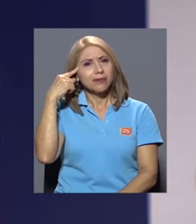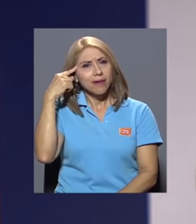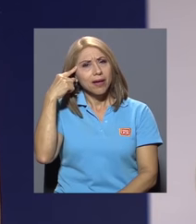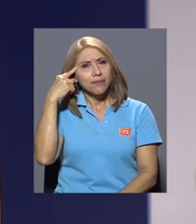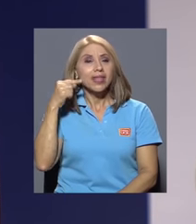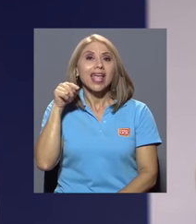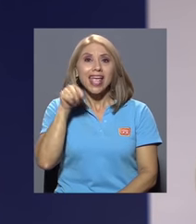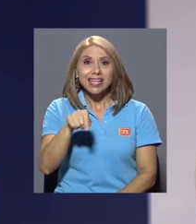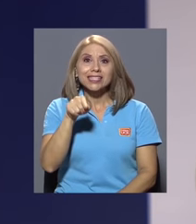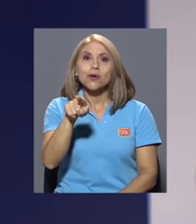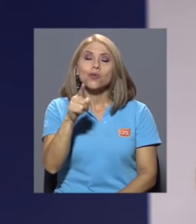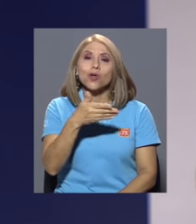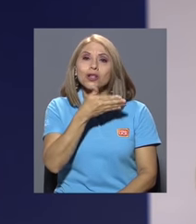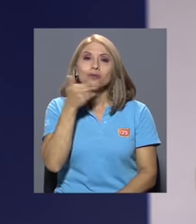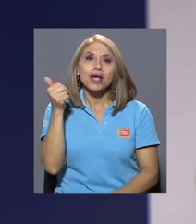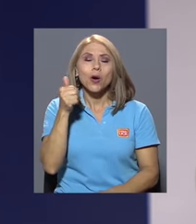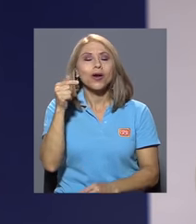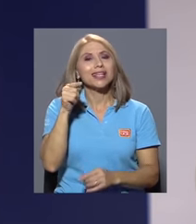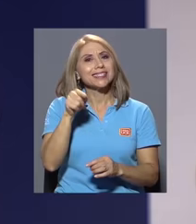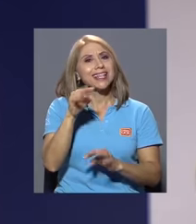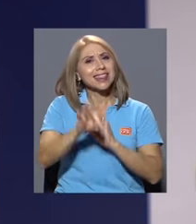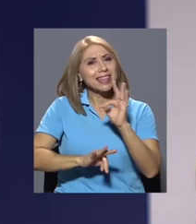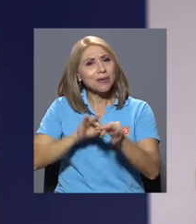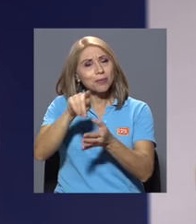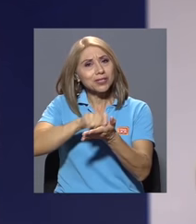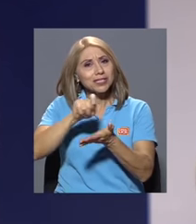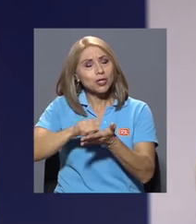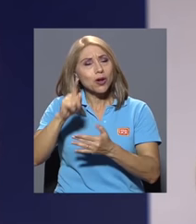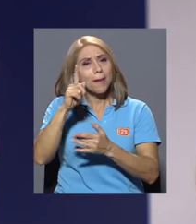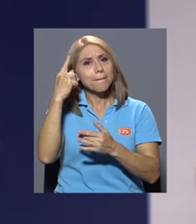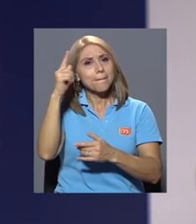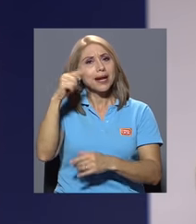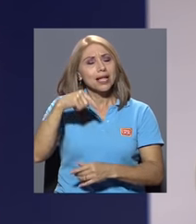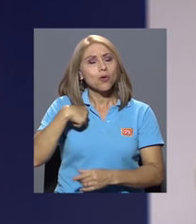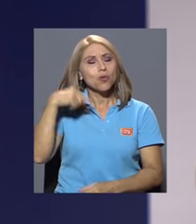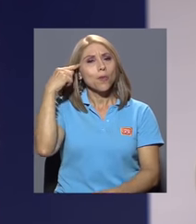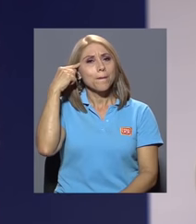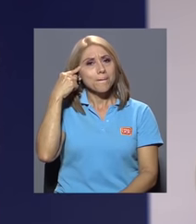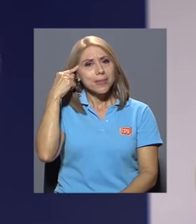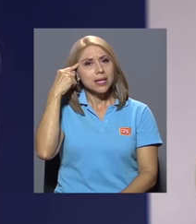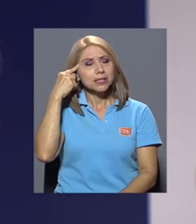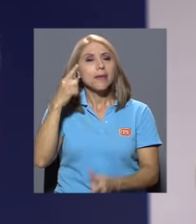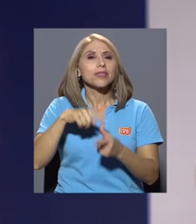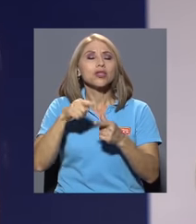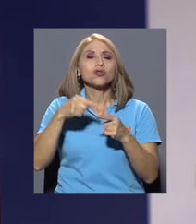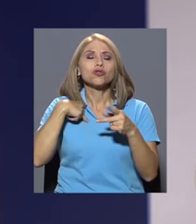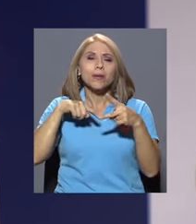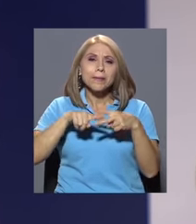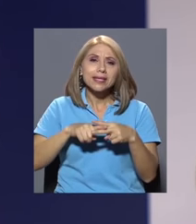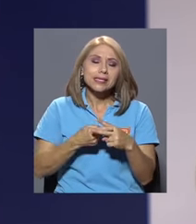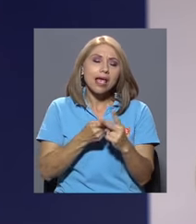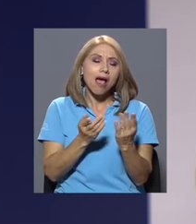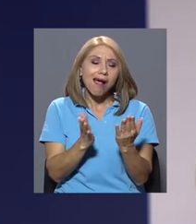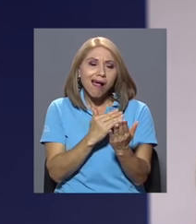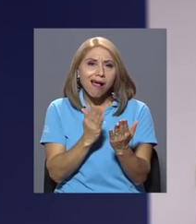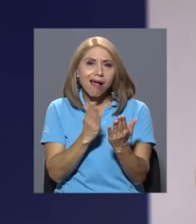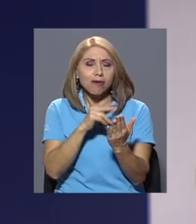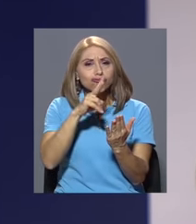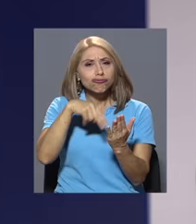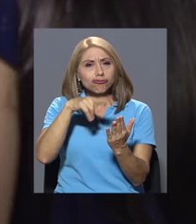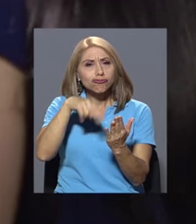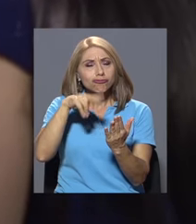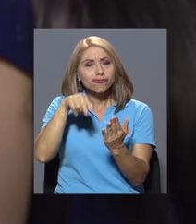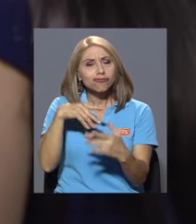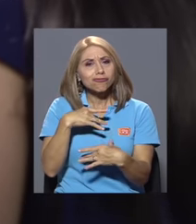mejores géneros para hacerlo a uno pensar. Y desde entonces empecé a leer y a leer y a interesarme por ese tipo de historias.